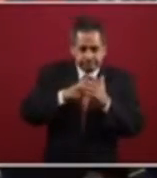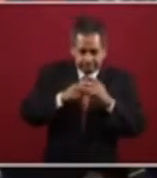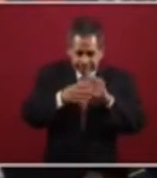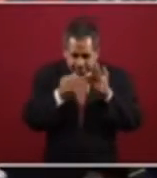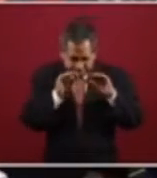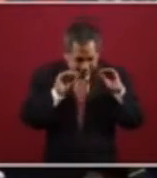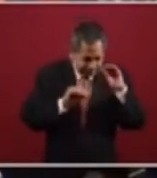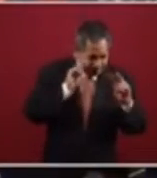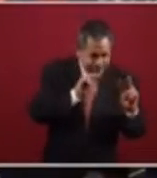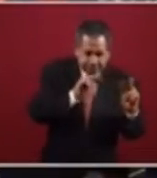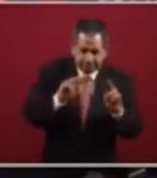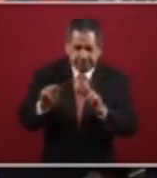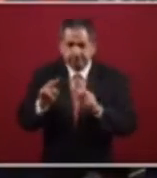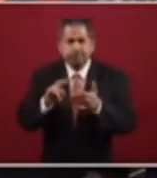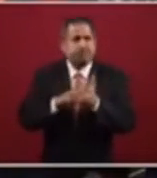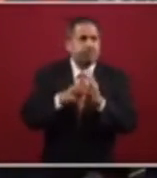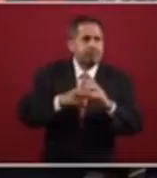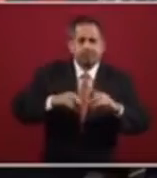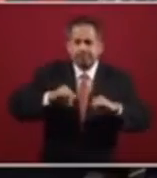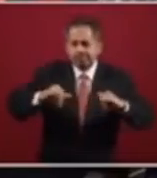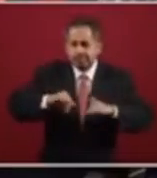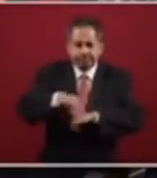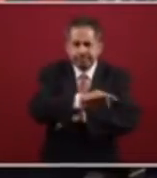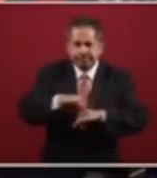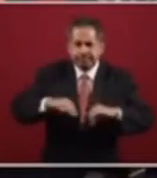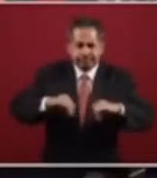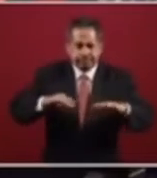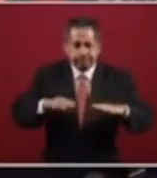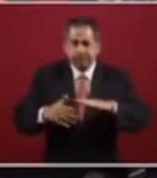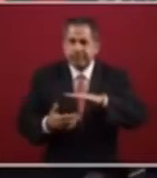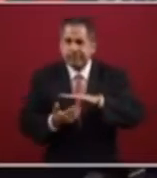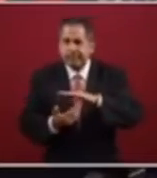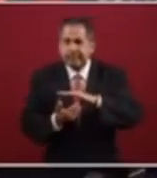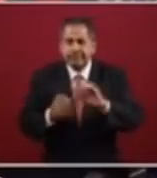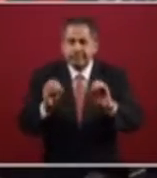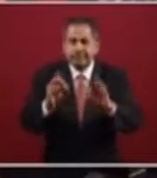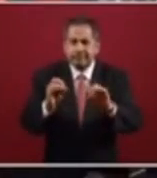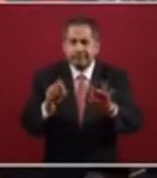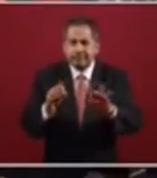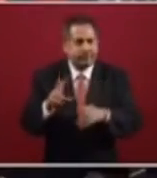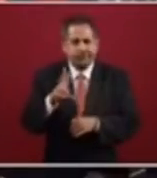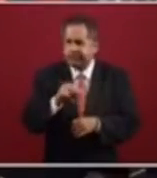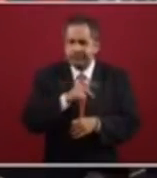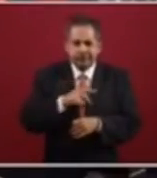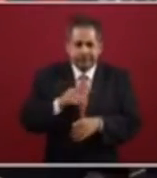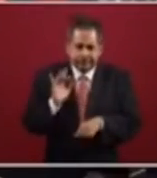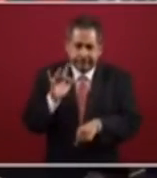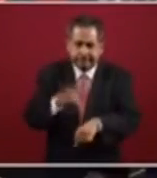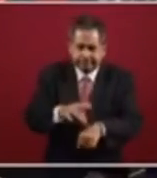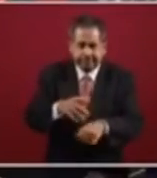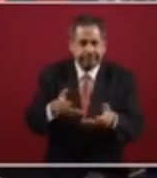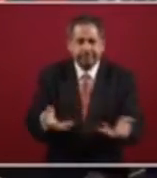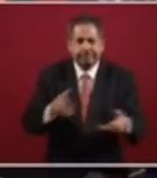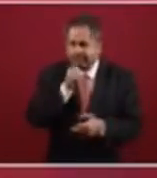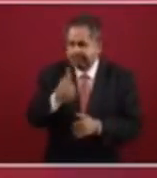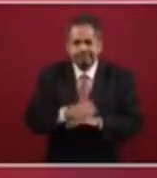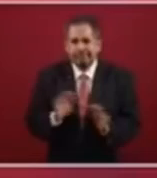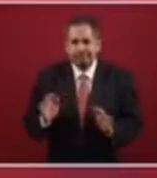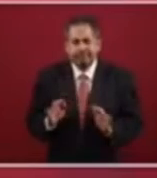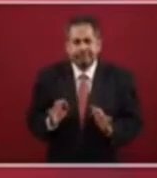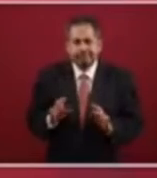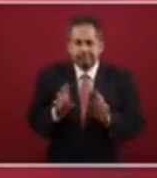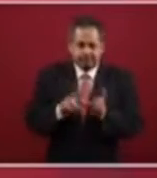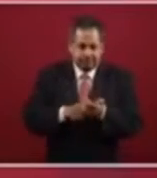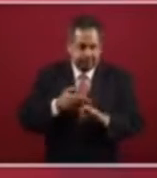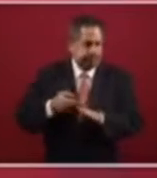detalle. Ingeniería de construcción, es trabajo de escritorio, es trabajo de planeación, no es un